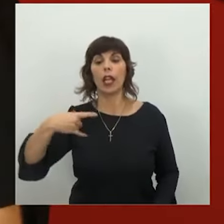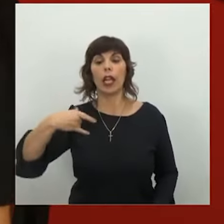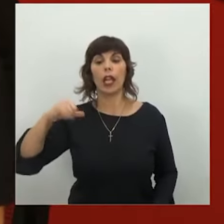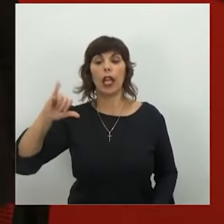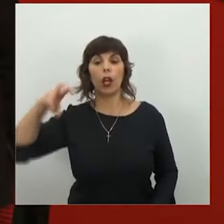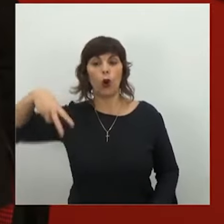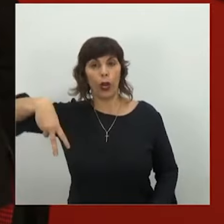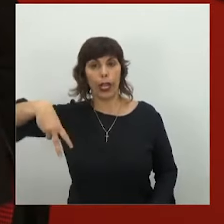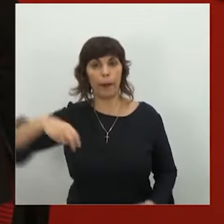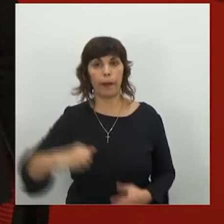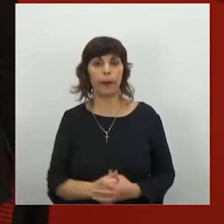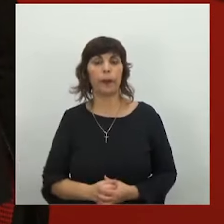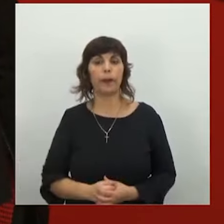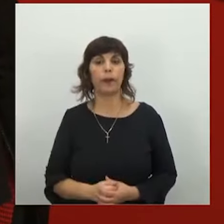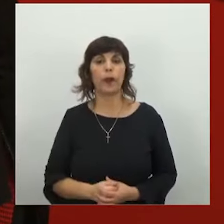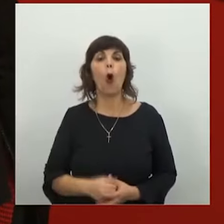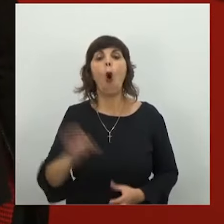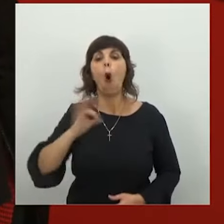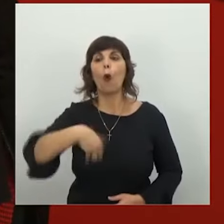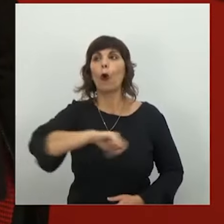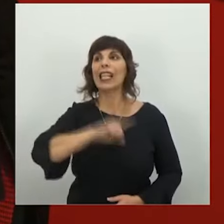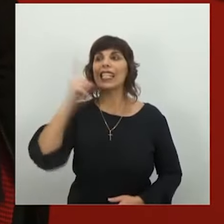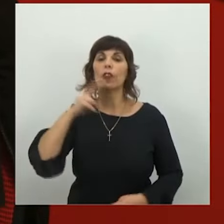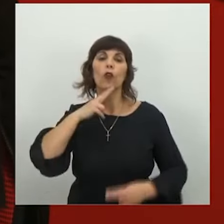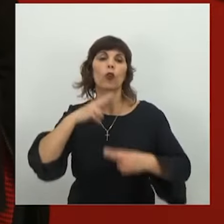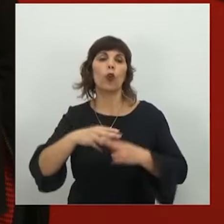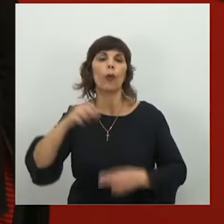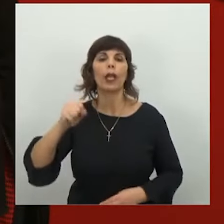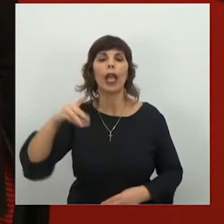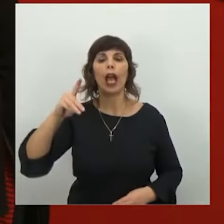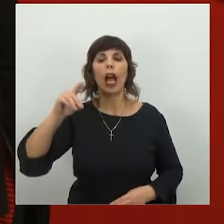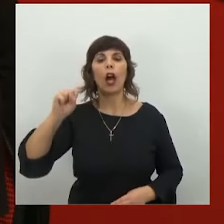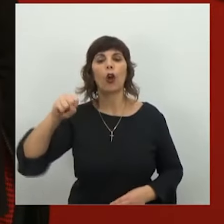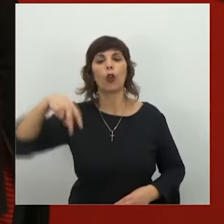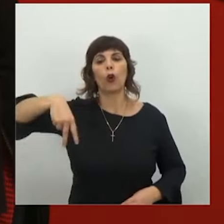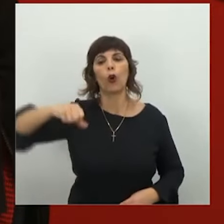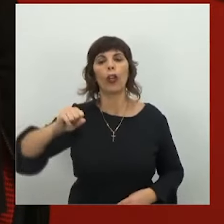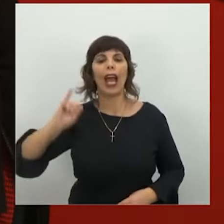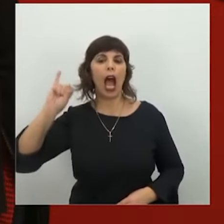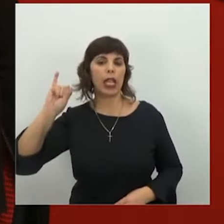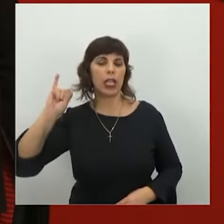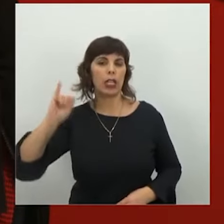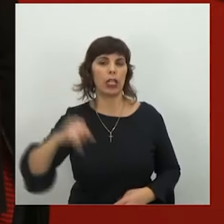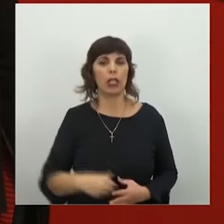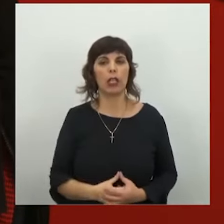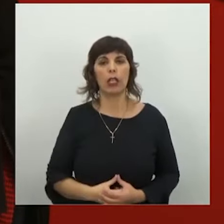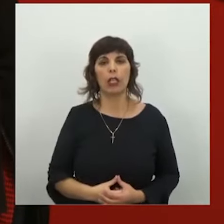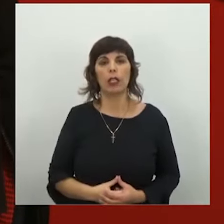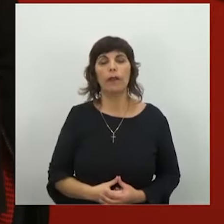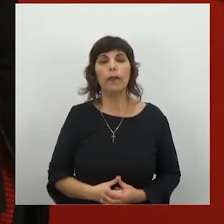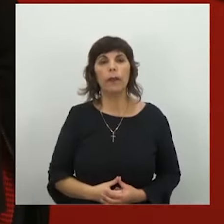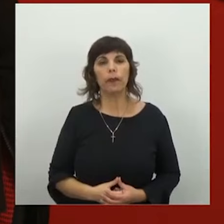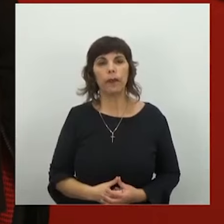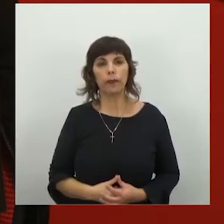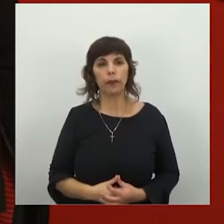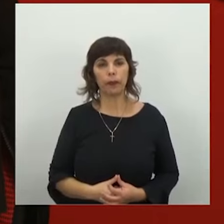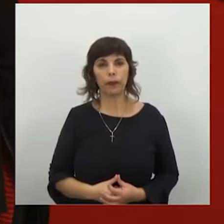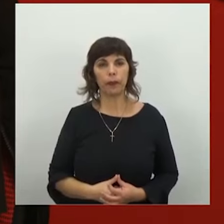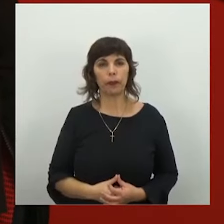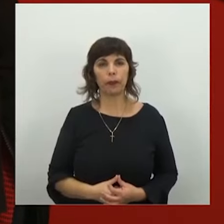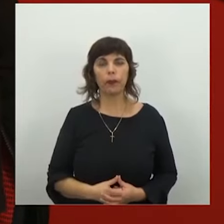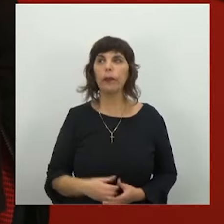dicen Señor, se dice Adonai. Pero aquí pone el nombre El. El.